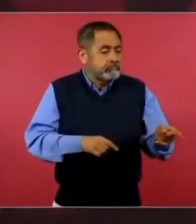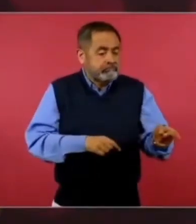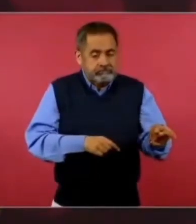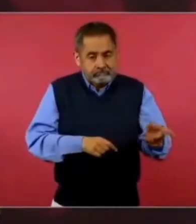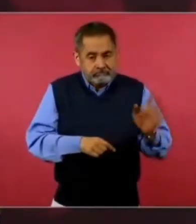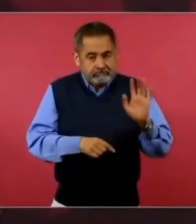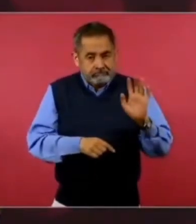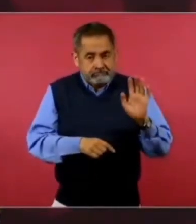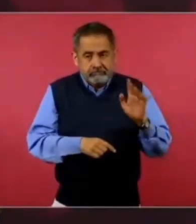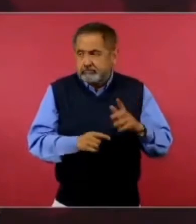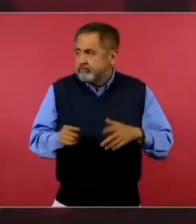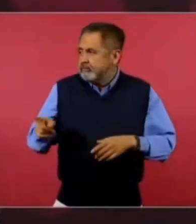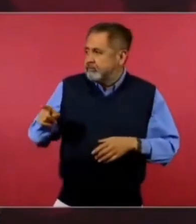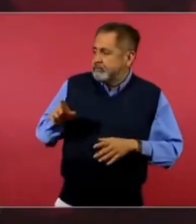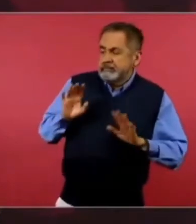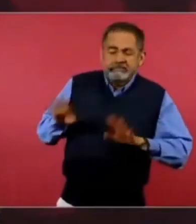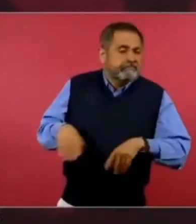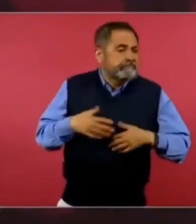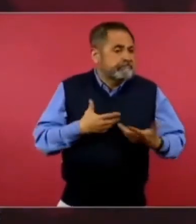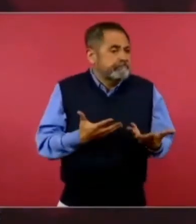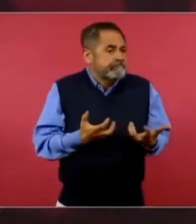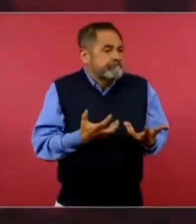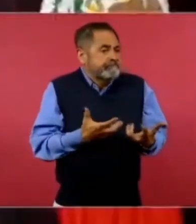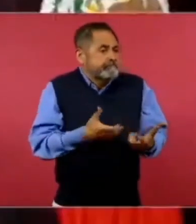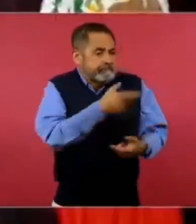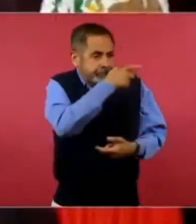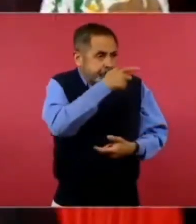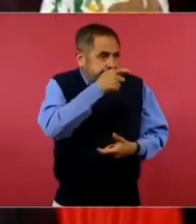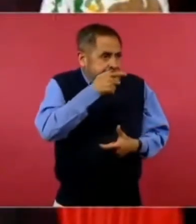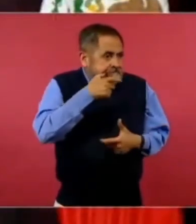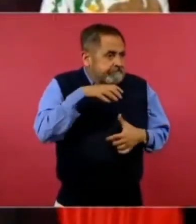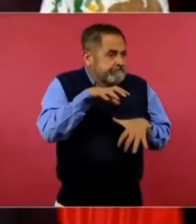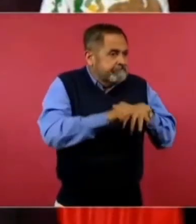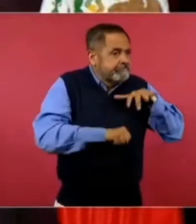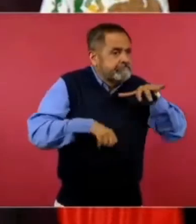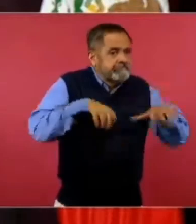dominar por la ambición al dinero